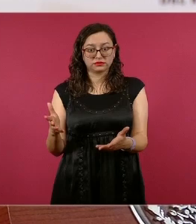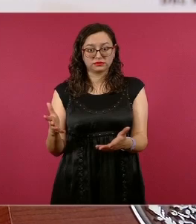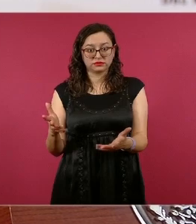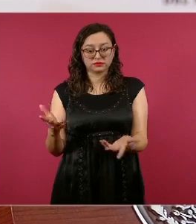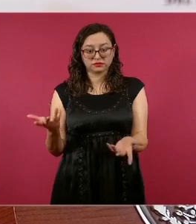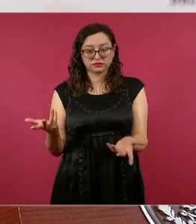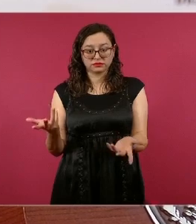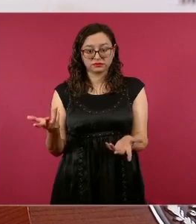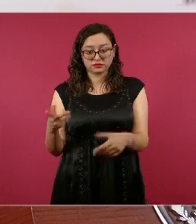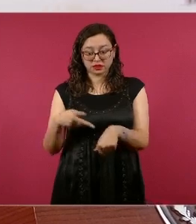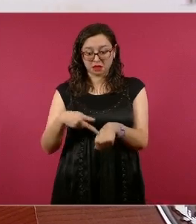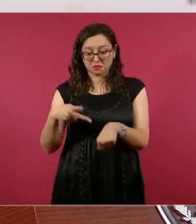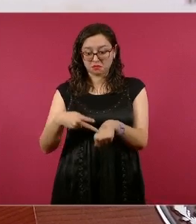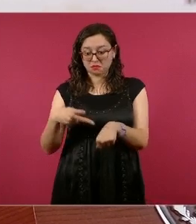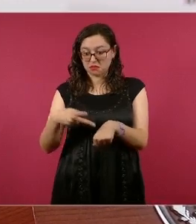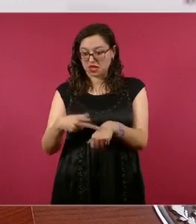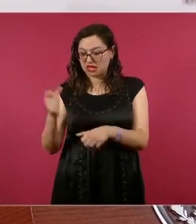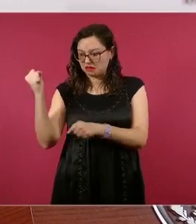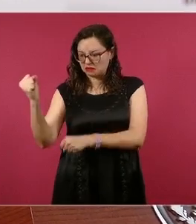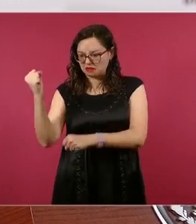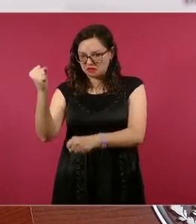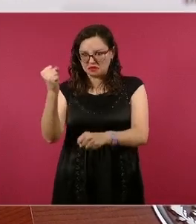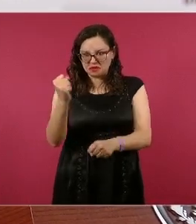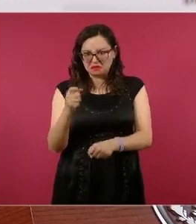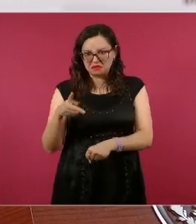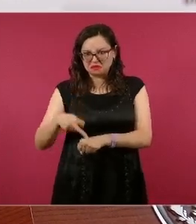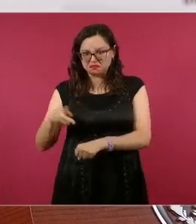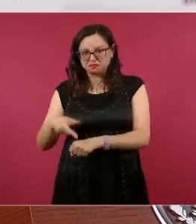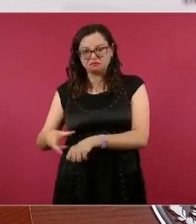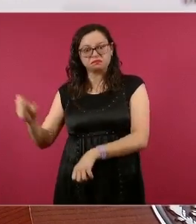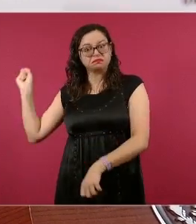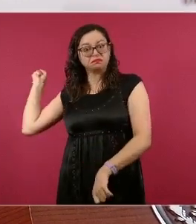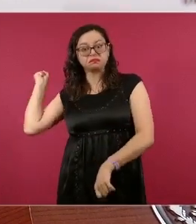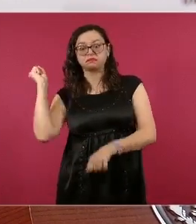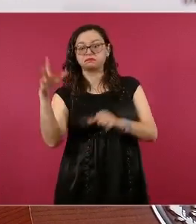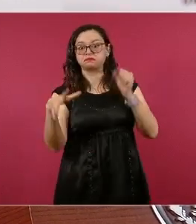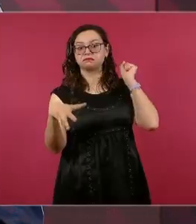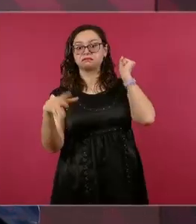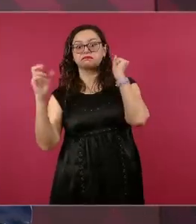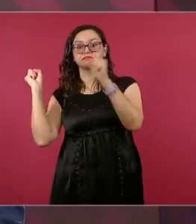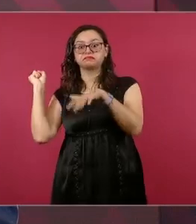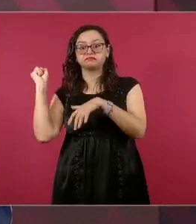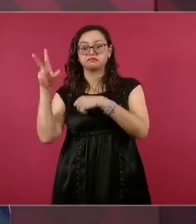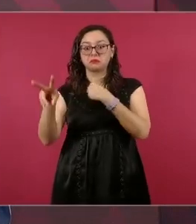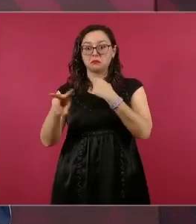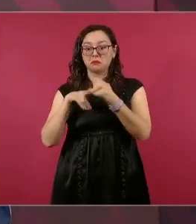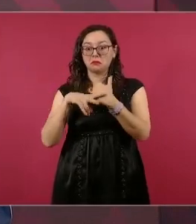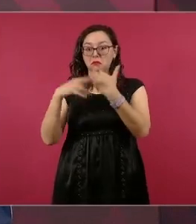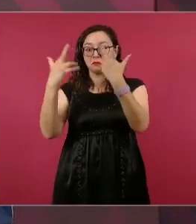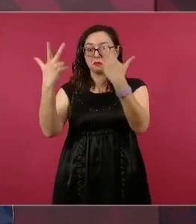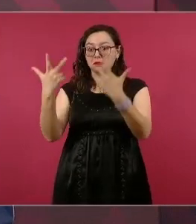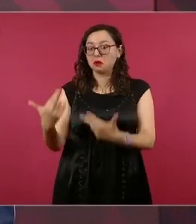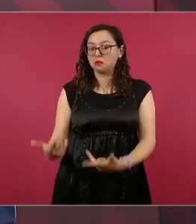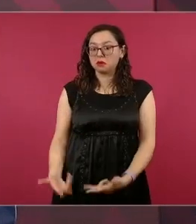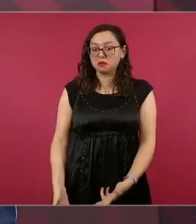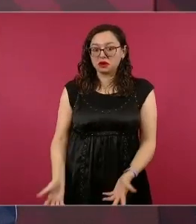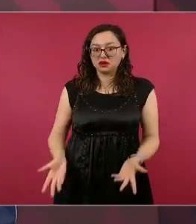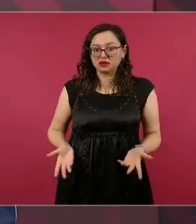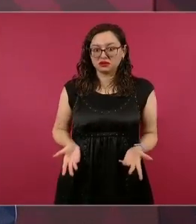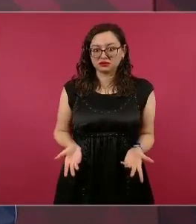pedazos de piedra y a tirar piedras y a romper vidrios.